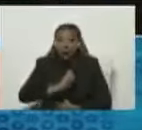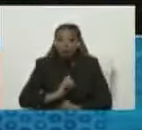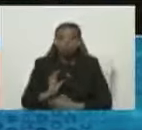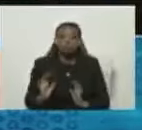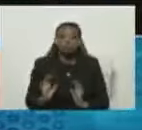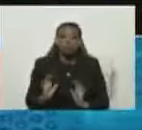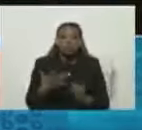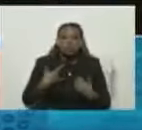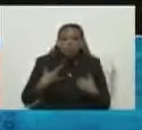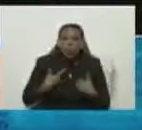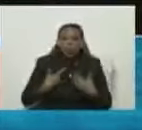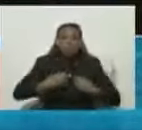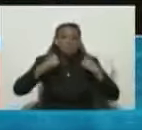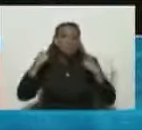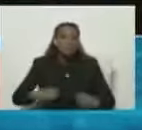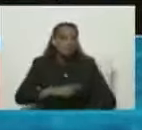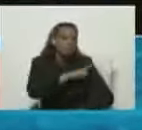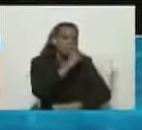Y lo que estoy es fino.